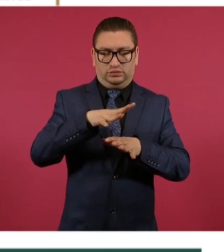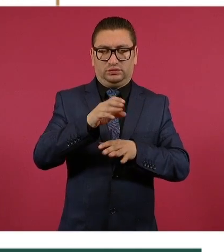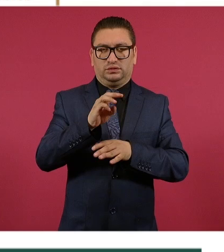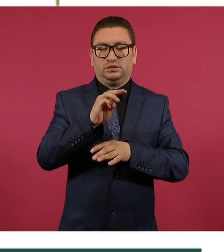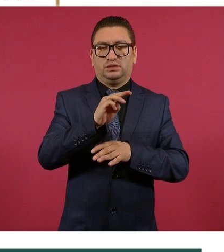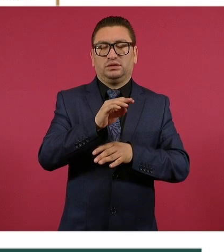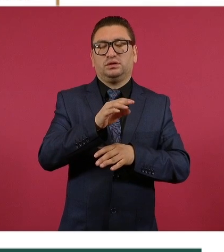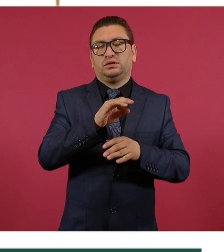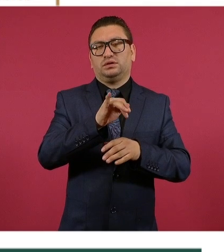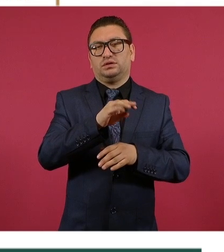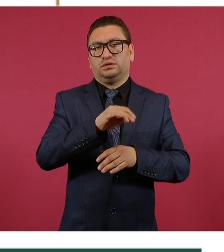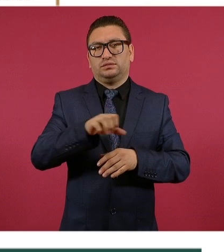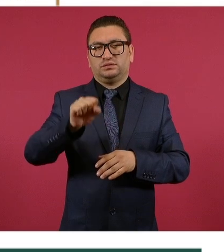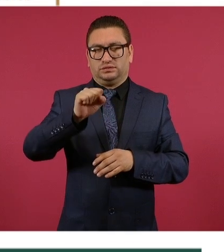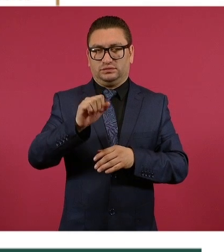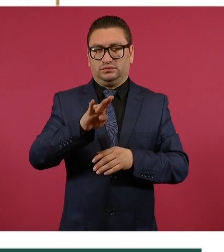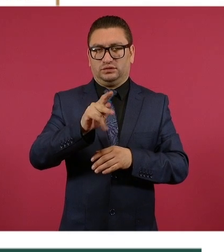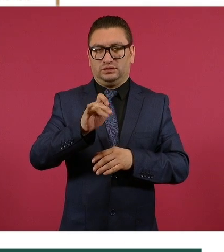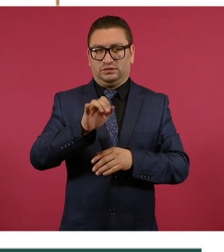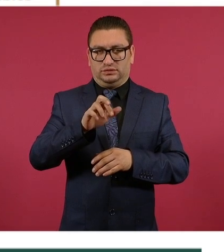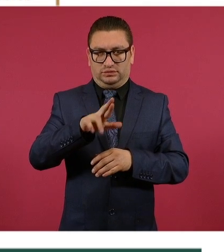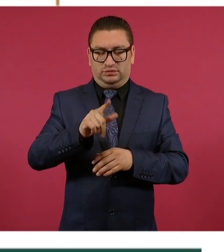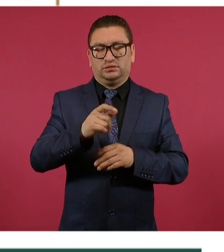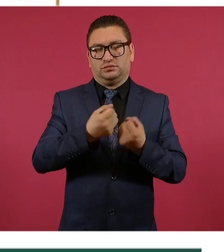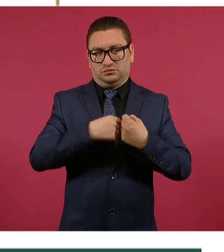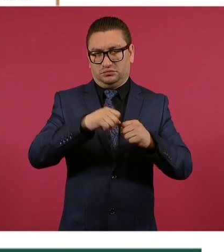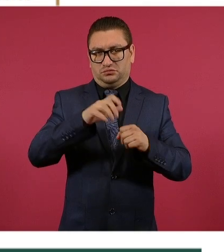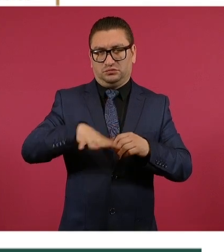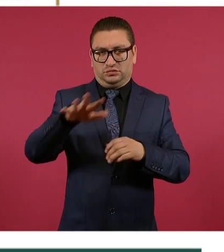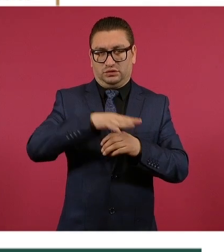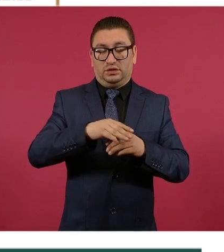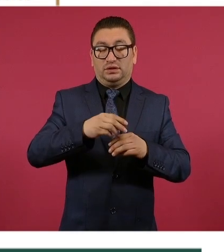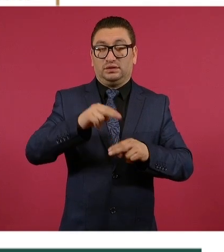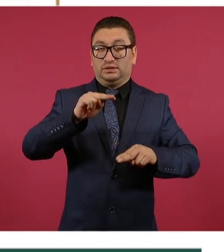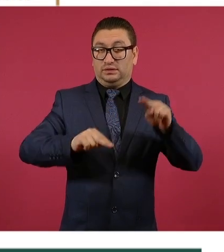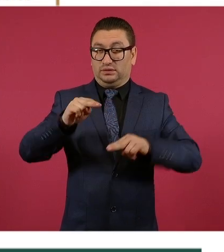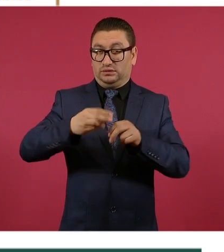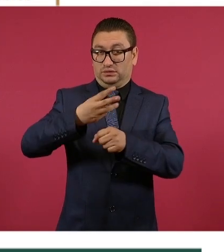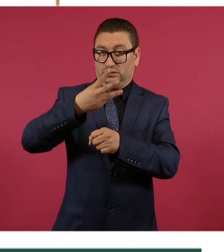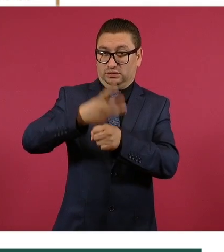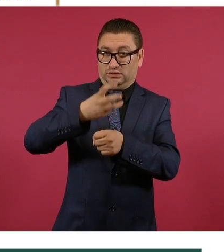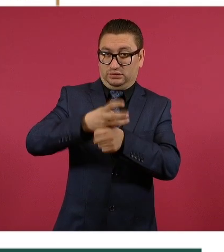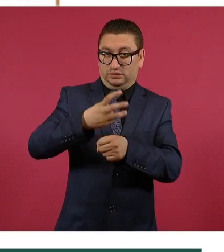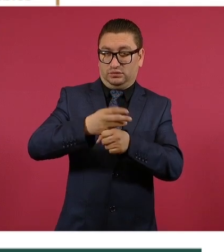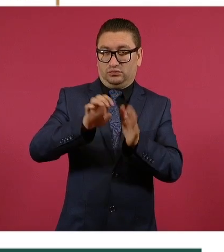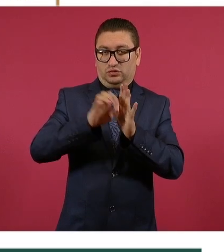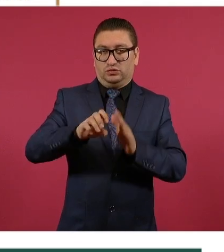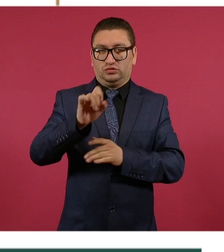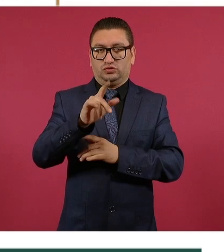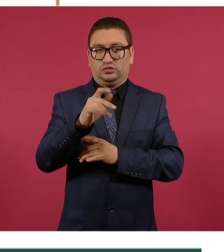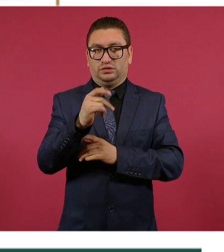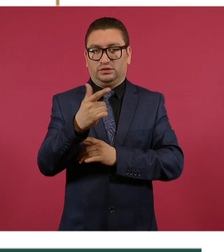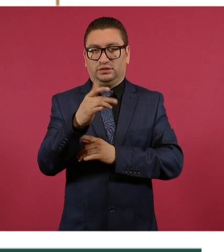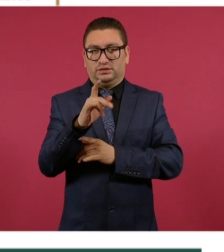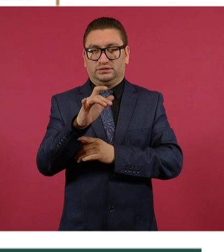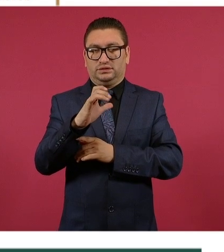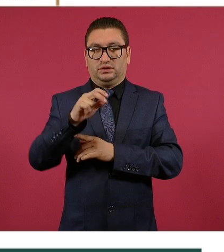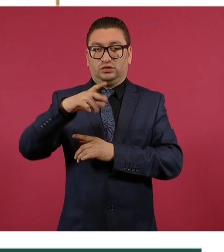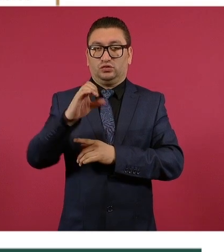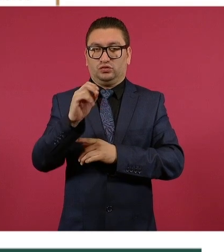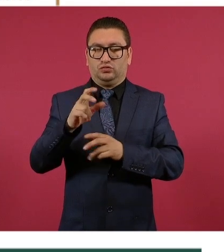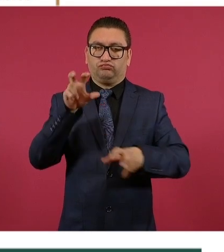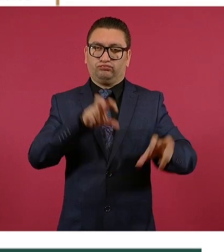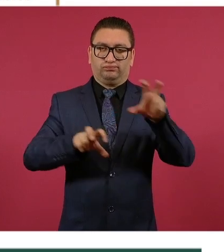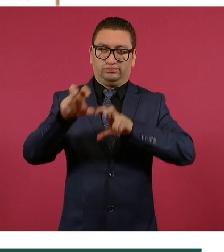Bienestar. Aquí hay hospitales sobre todo de tercer nivel, el de Soledad Graciano y demás, que tuvieron una